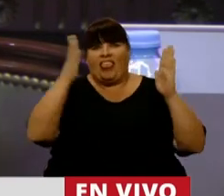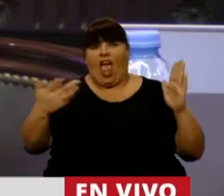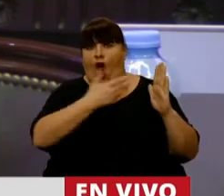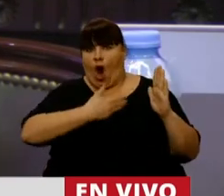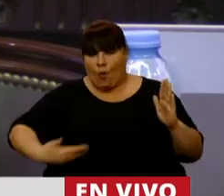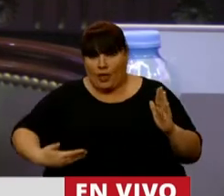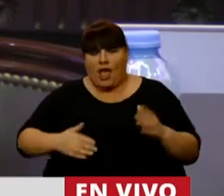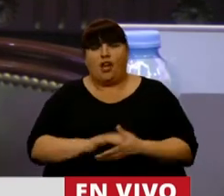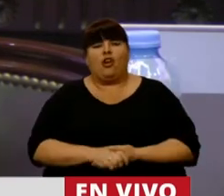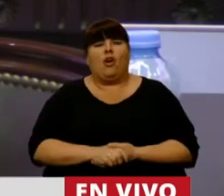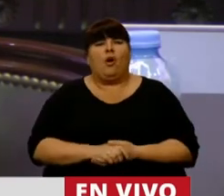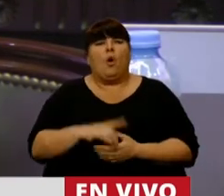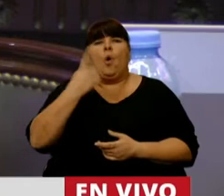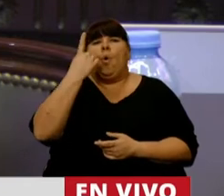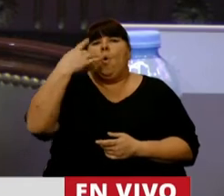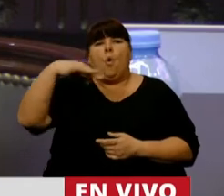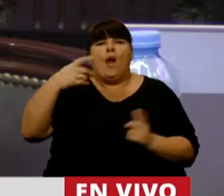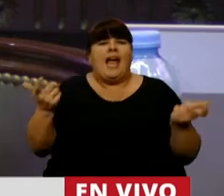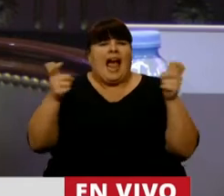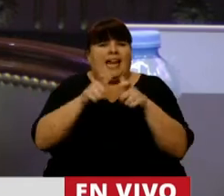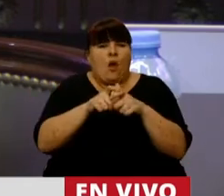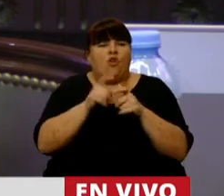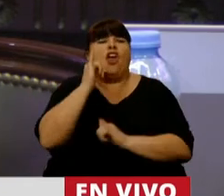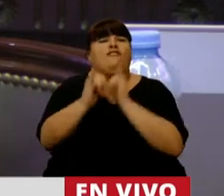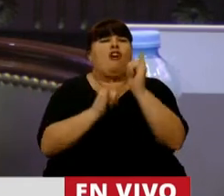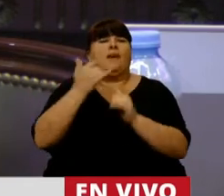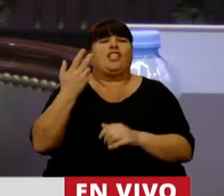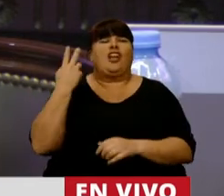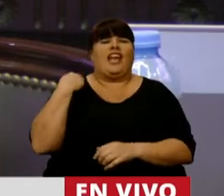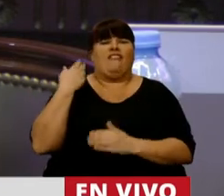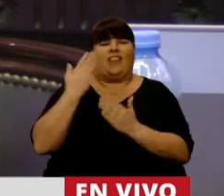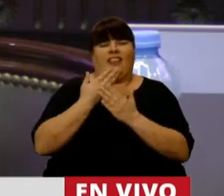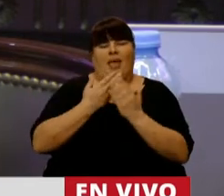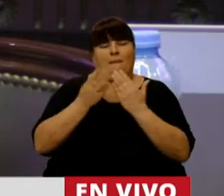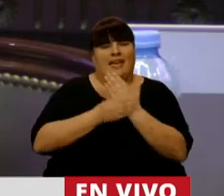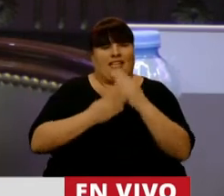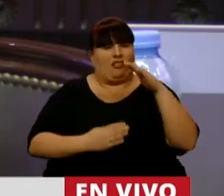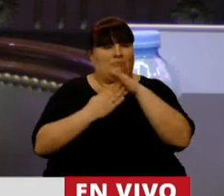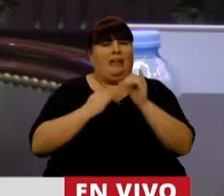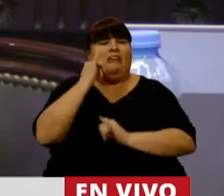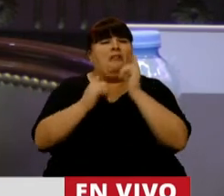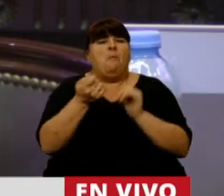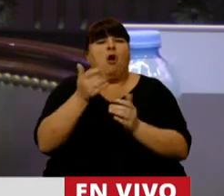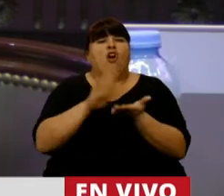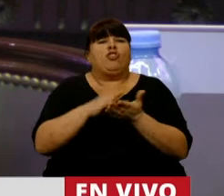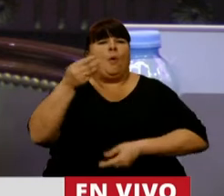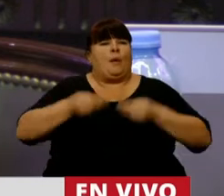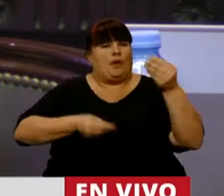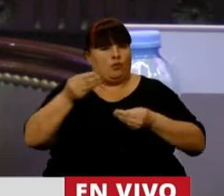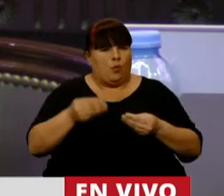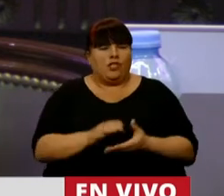gobiernos, hemos tenido una sola reunión, una sola informe del jefe de gabinete y escasas reuniones informativas sobre el